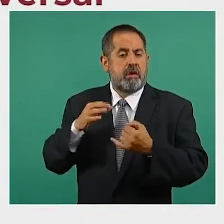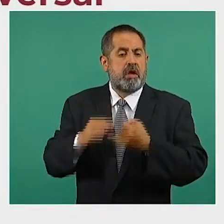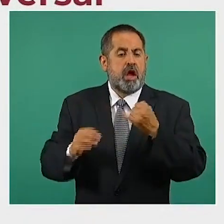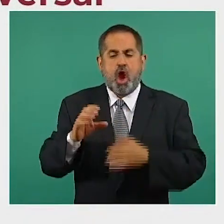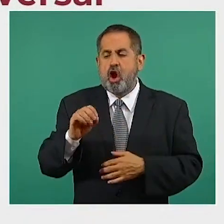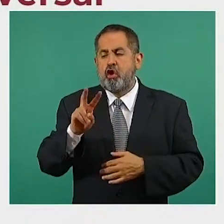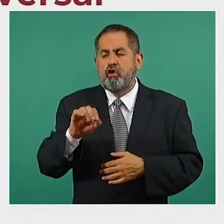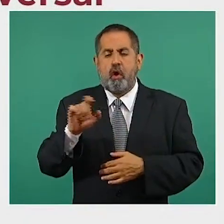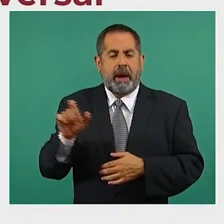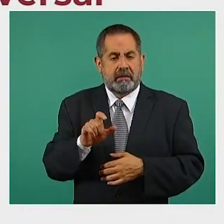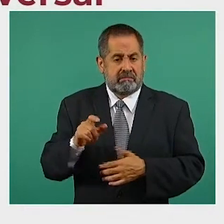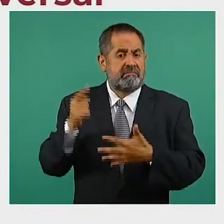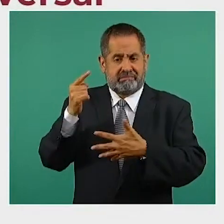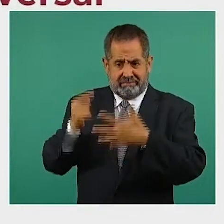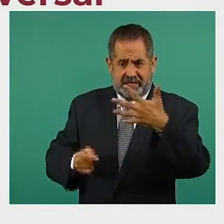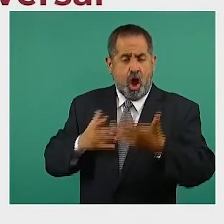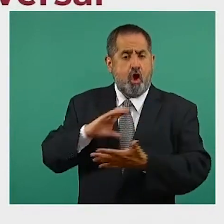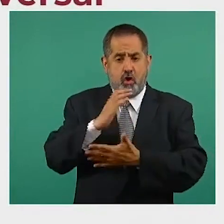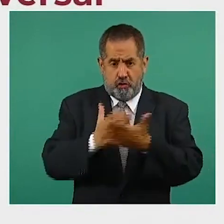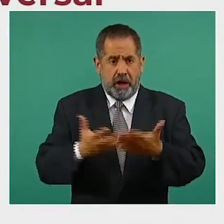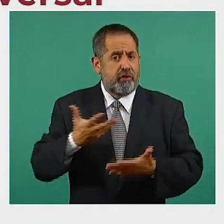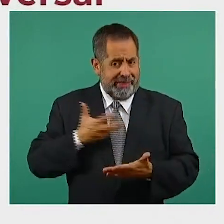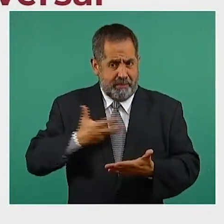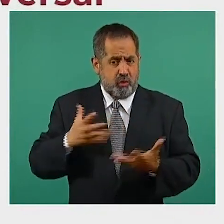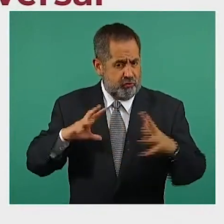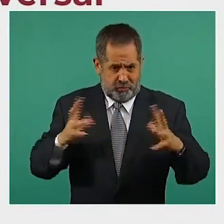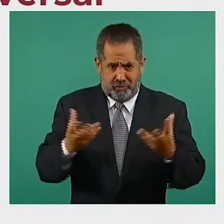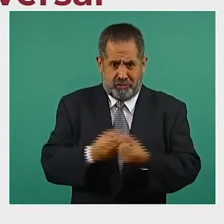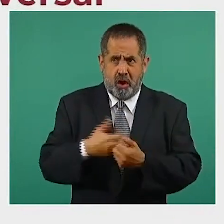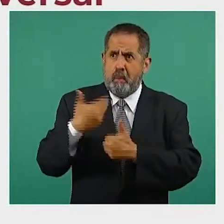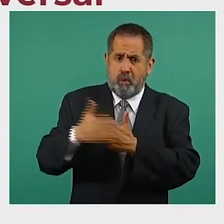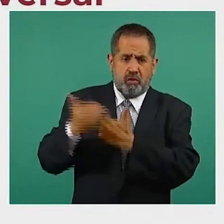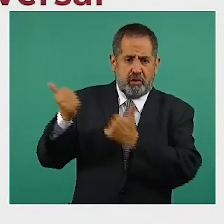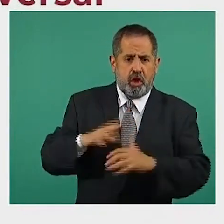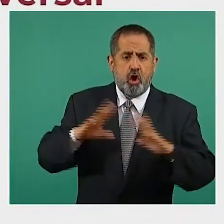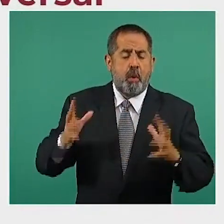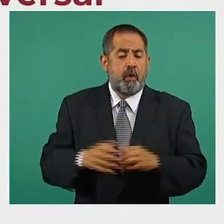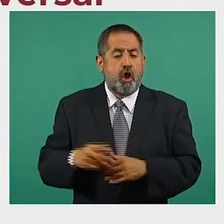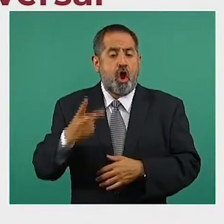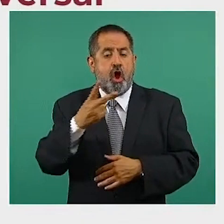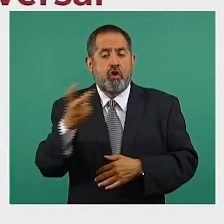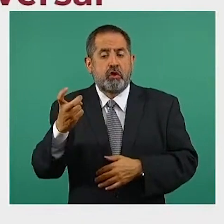plataforma multilateral de COVAX. Sumando el contrato que tenemos con todas estas, suma un total de